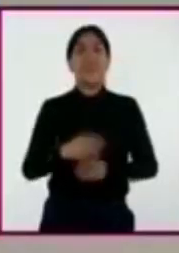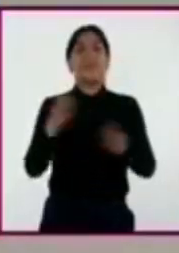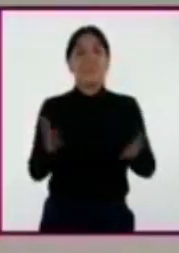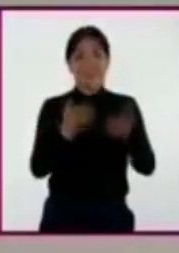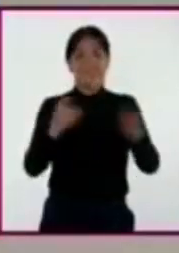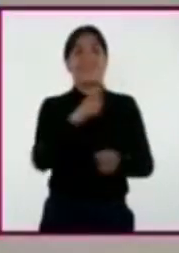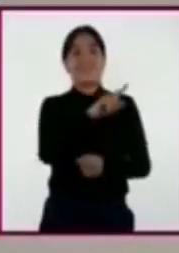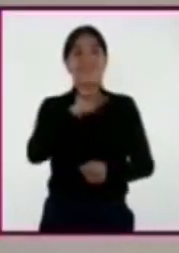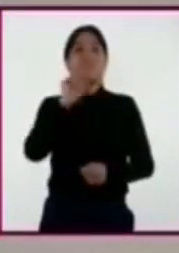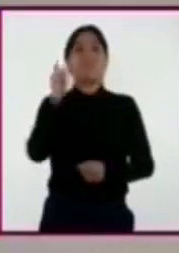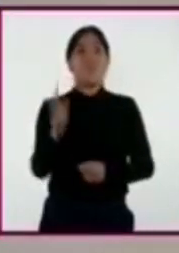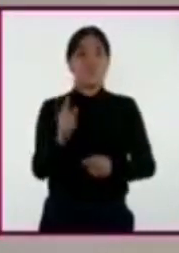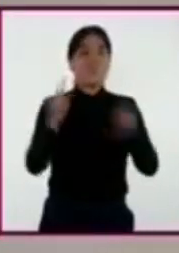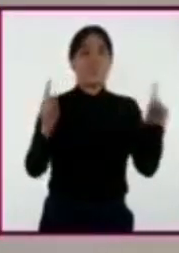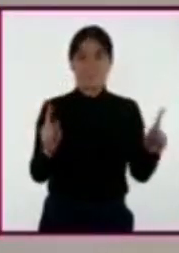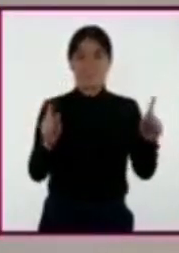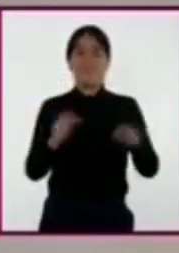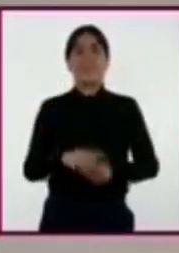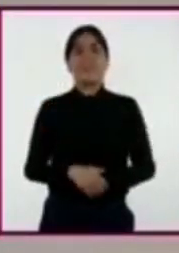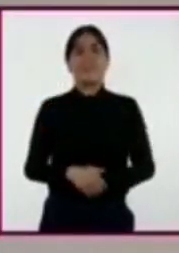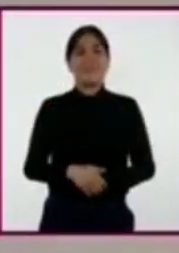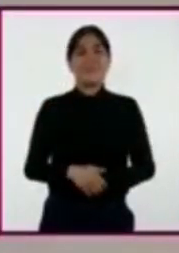vamos, Juan Carlos. Van 1-1.